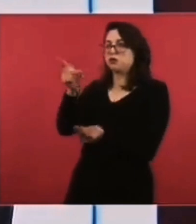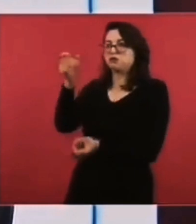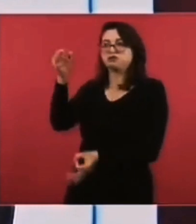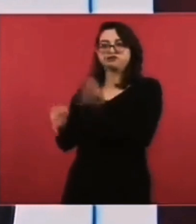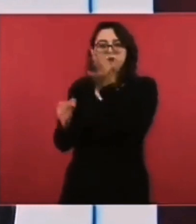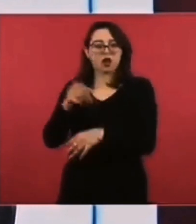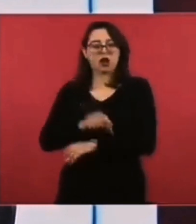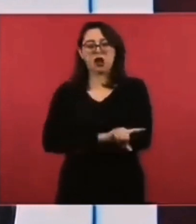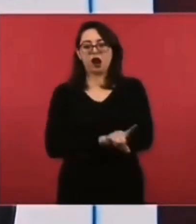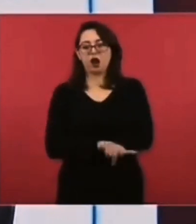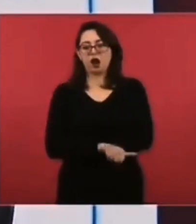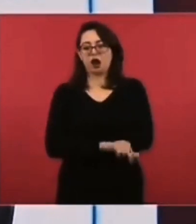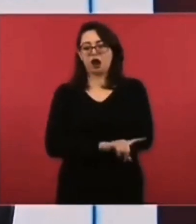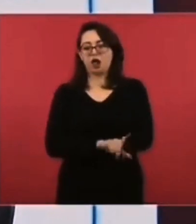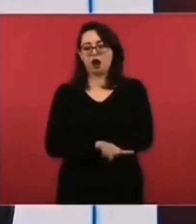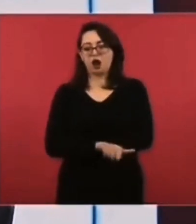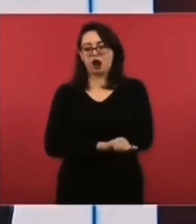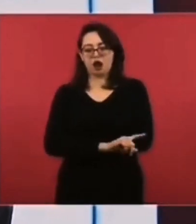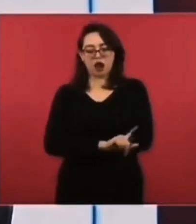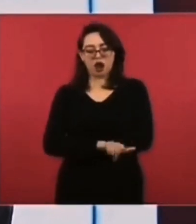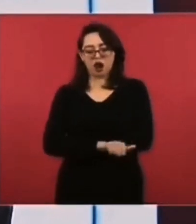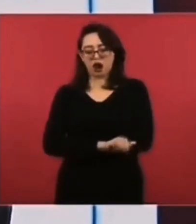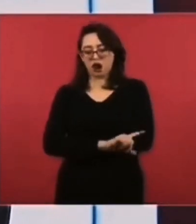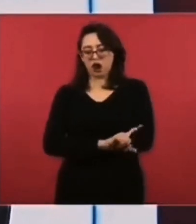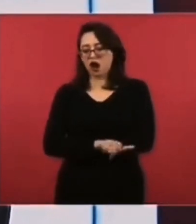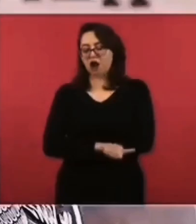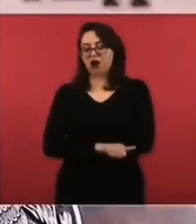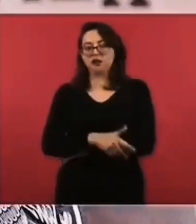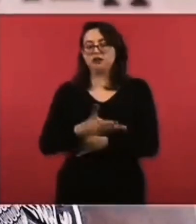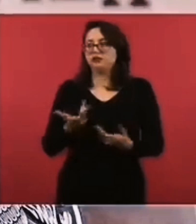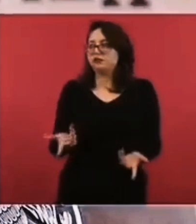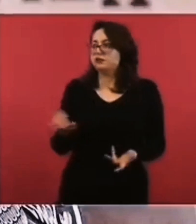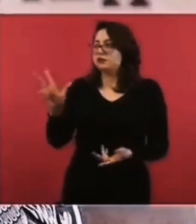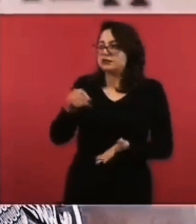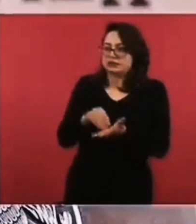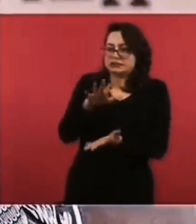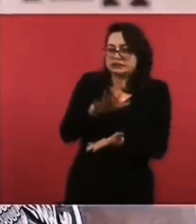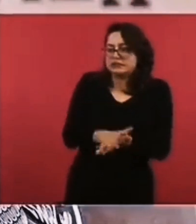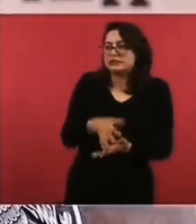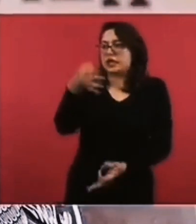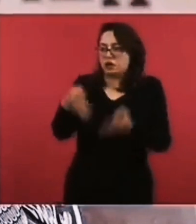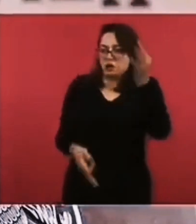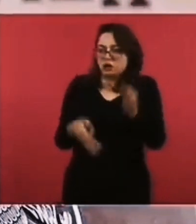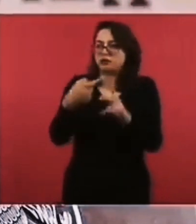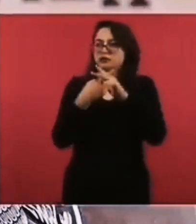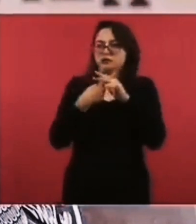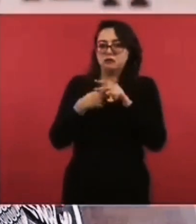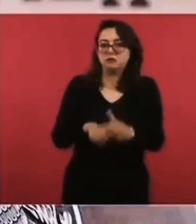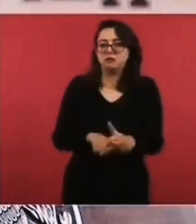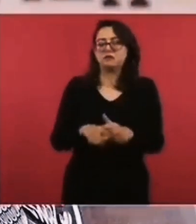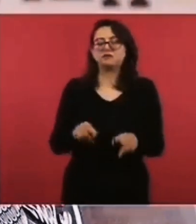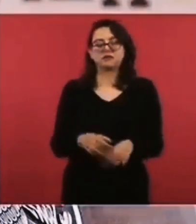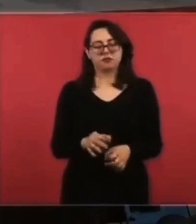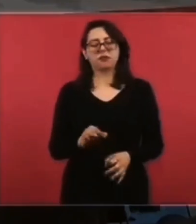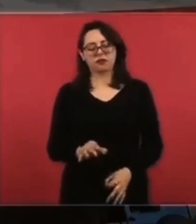de estos 17 casos no se ha permitido que se realicen las audiencias necesarias para que las